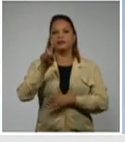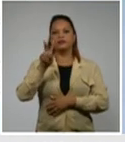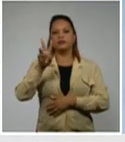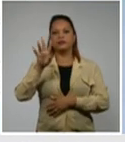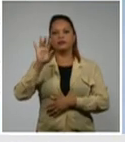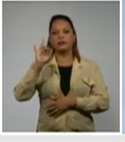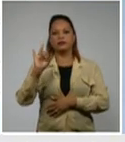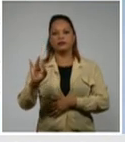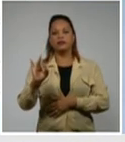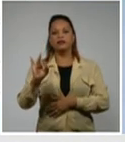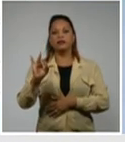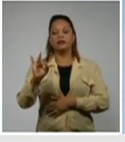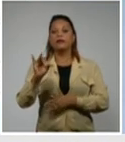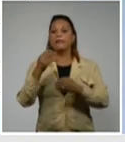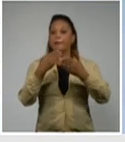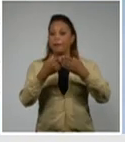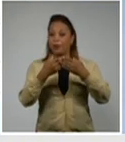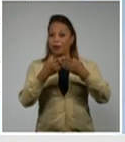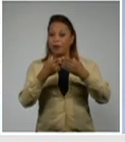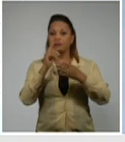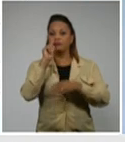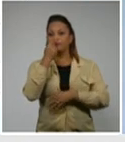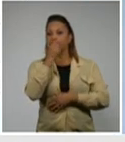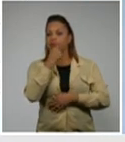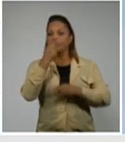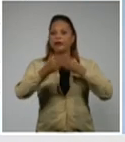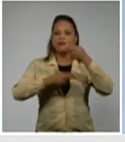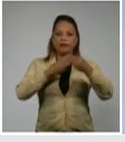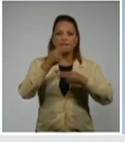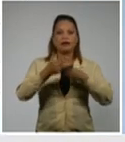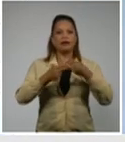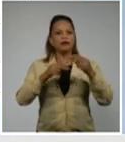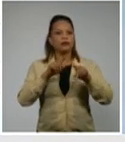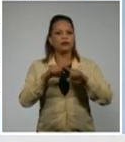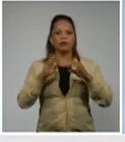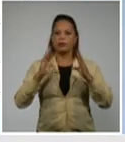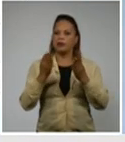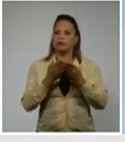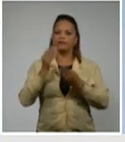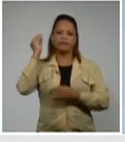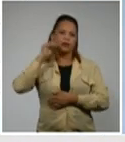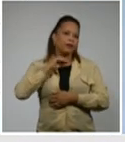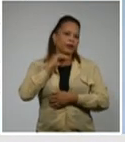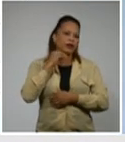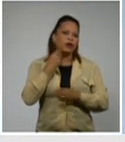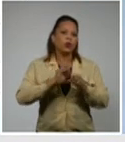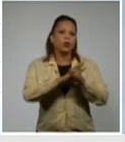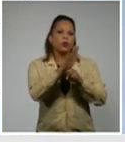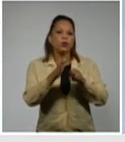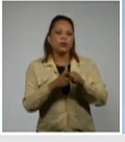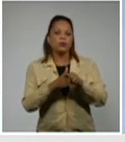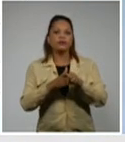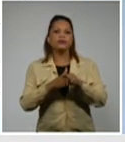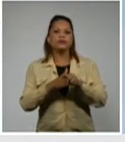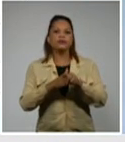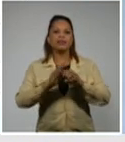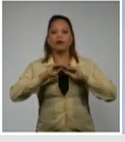2.536.127 estudios que se han hecho de PCR para el diagnóstico y se han diagnosticado un total